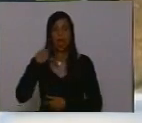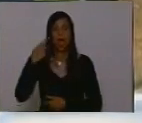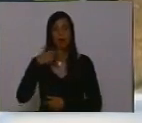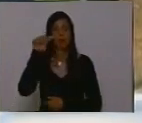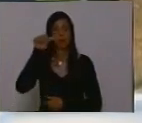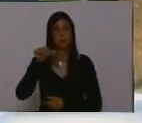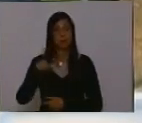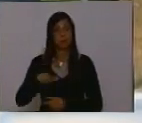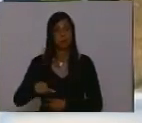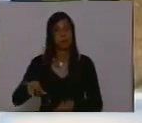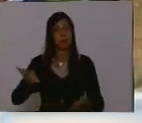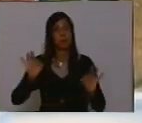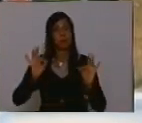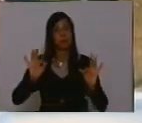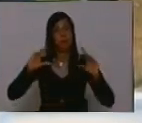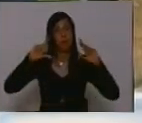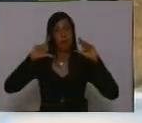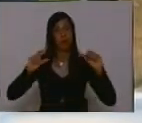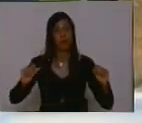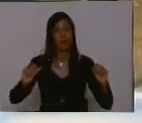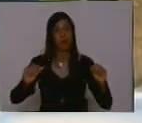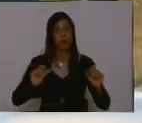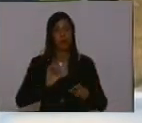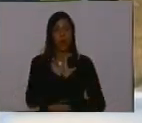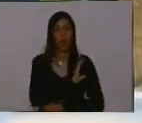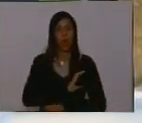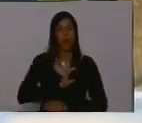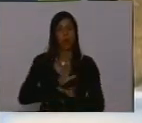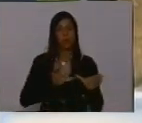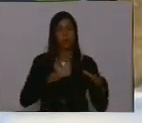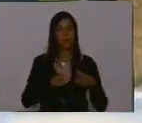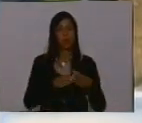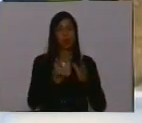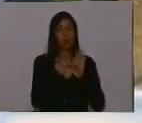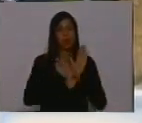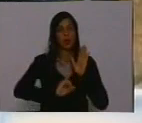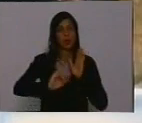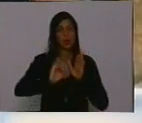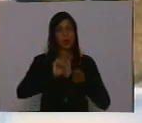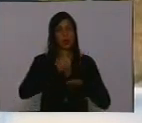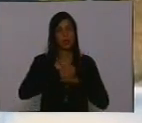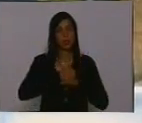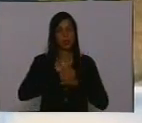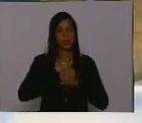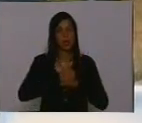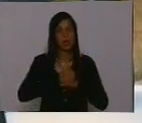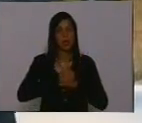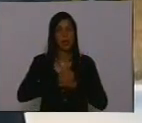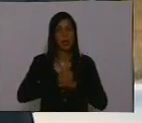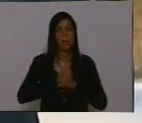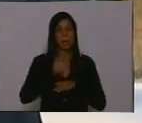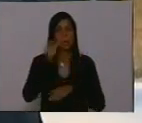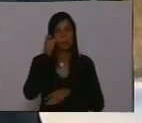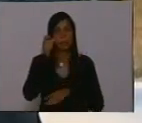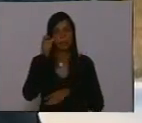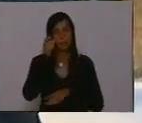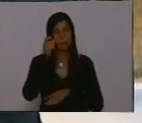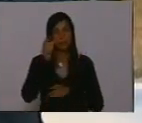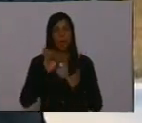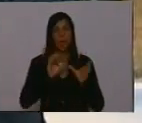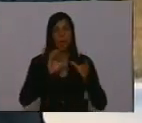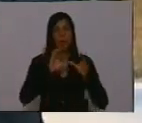características. La Comisión Constitucional debe vigilar las bases